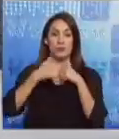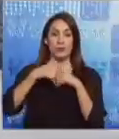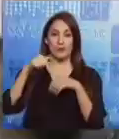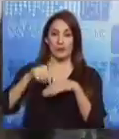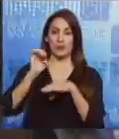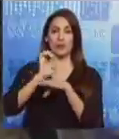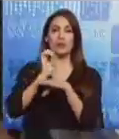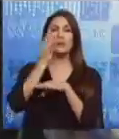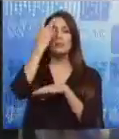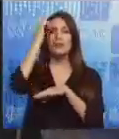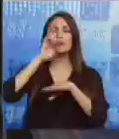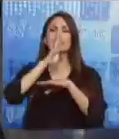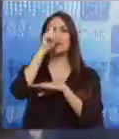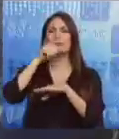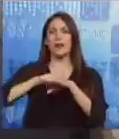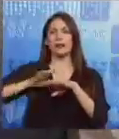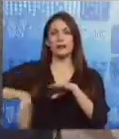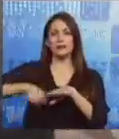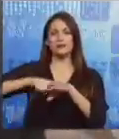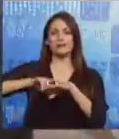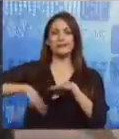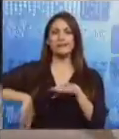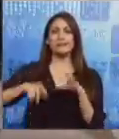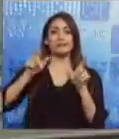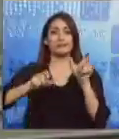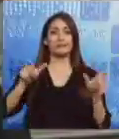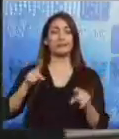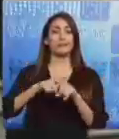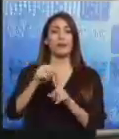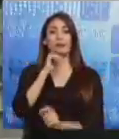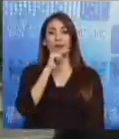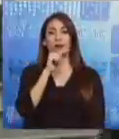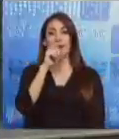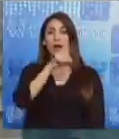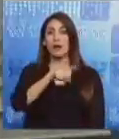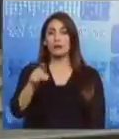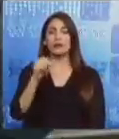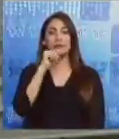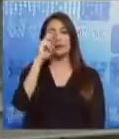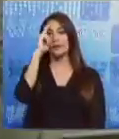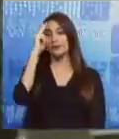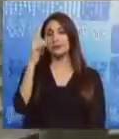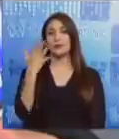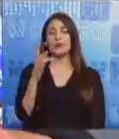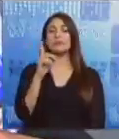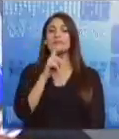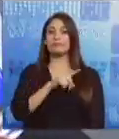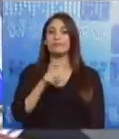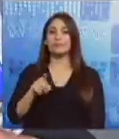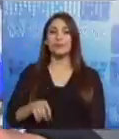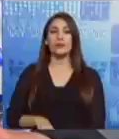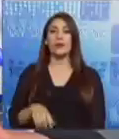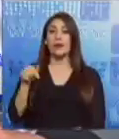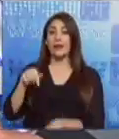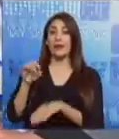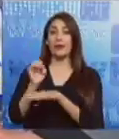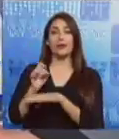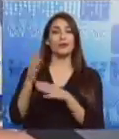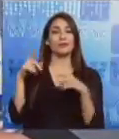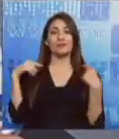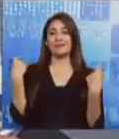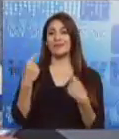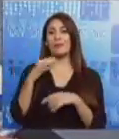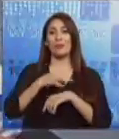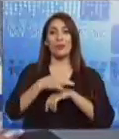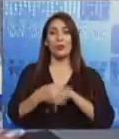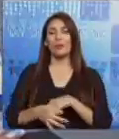que desde diferentes grupos sociales se quiere combatir, pero que la falta de voluntad de algunas personas no lo permite. En Ecuador no somos puntuales,